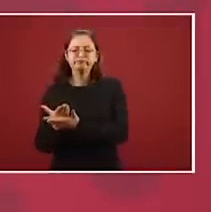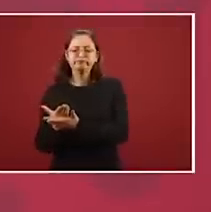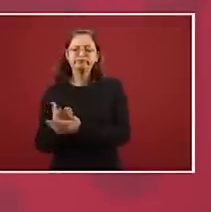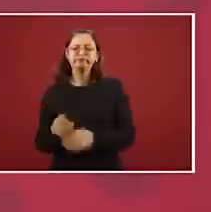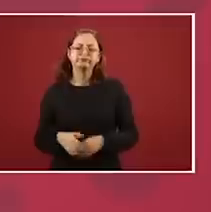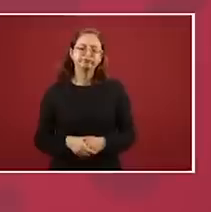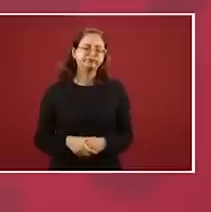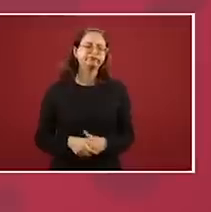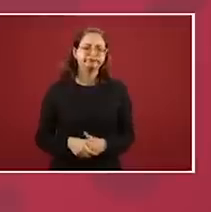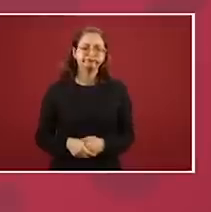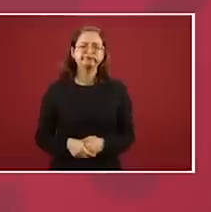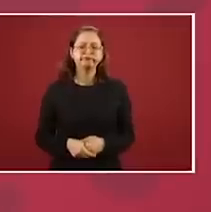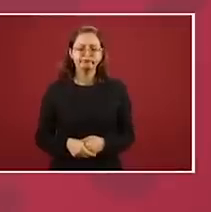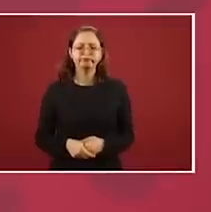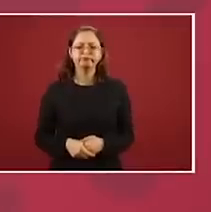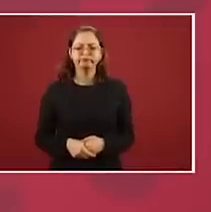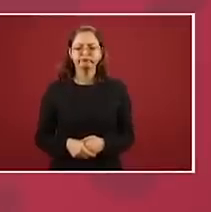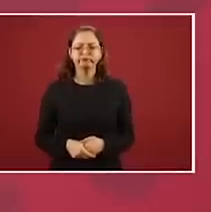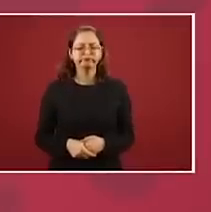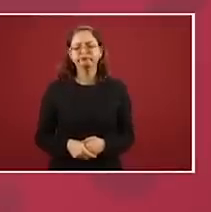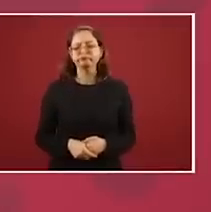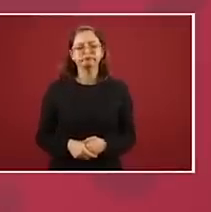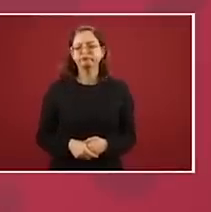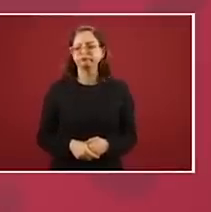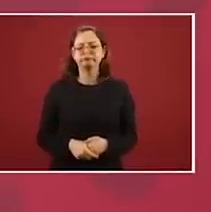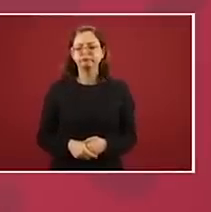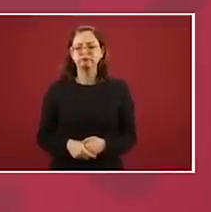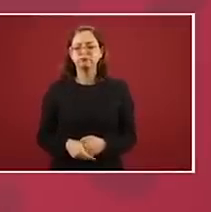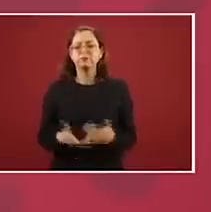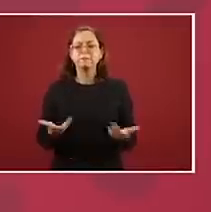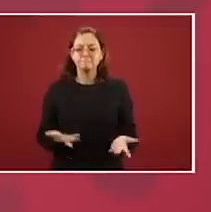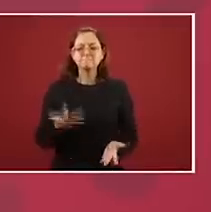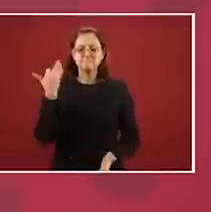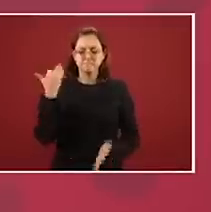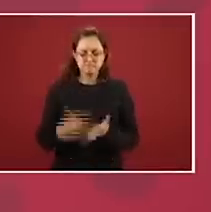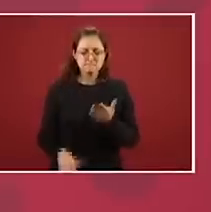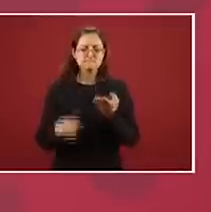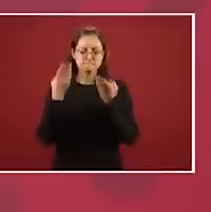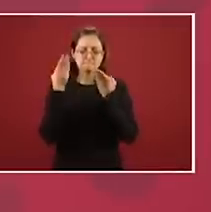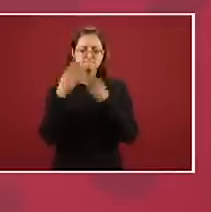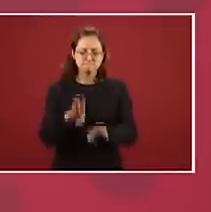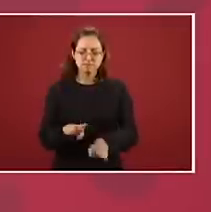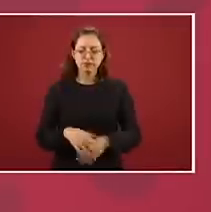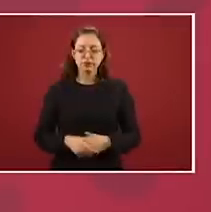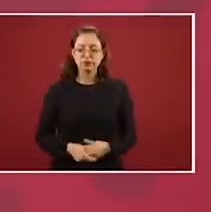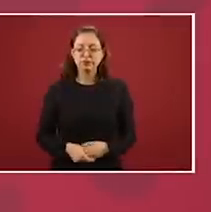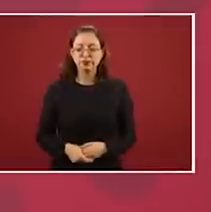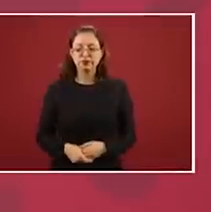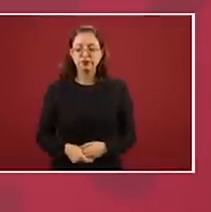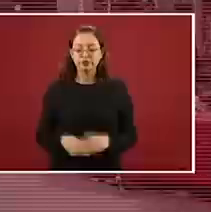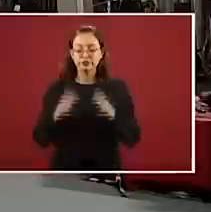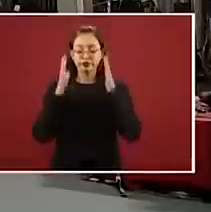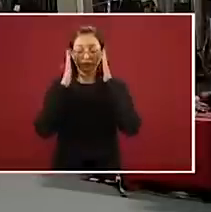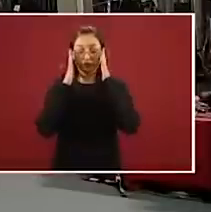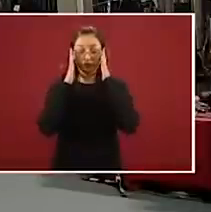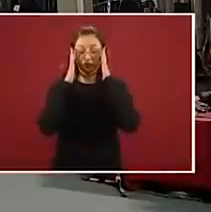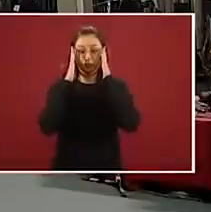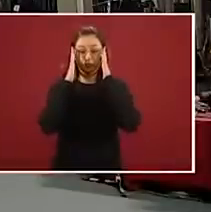Sí, y vimos que no, que hacen falta estas instituciones. Okay. Ahora, mande.